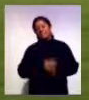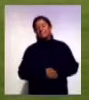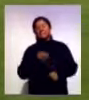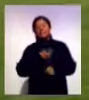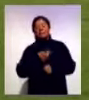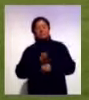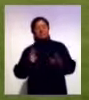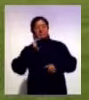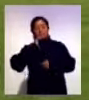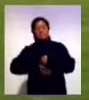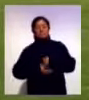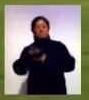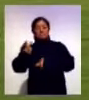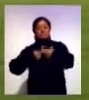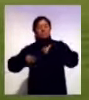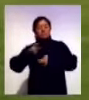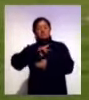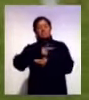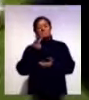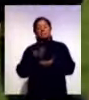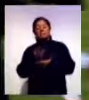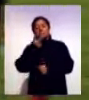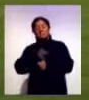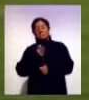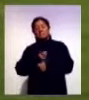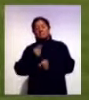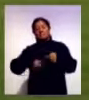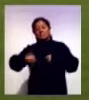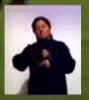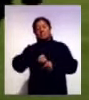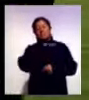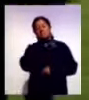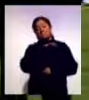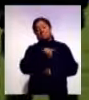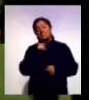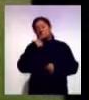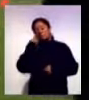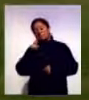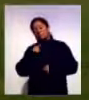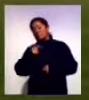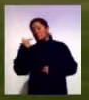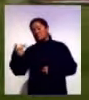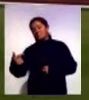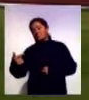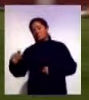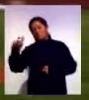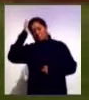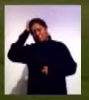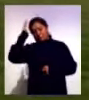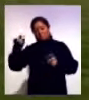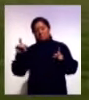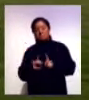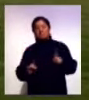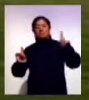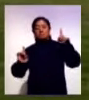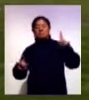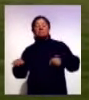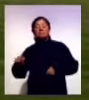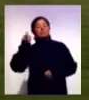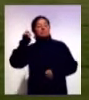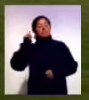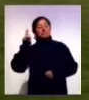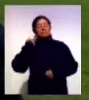de partidos pendientes, se ubican en la posición 6 de la tabla general con 19 puntos a 7 de líder. Esperan hilar victorias que los catapulten